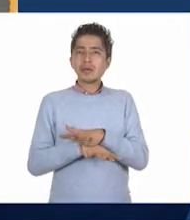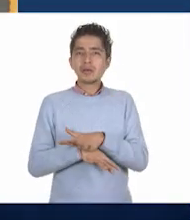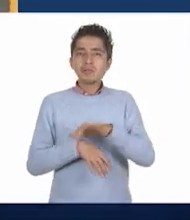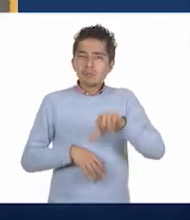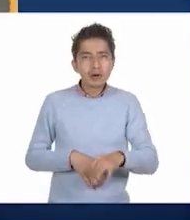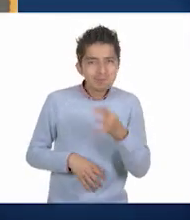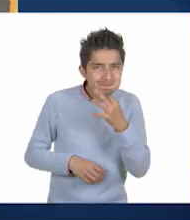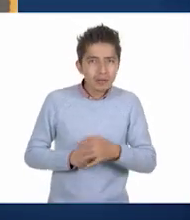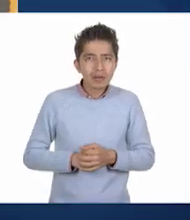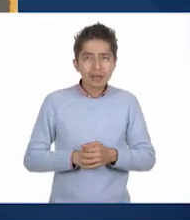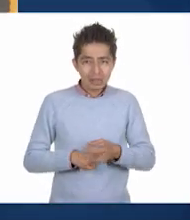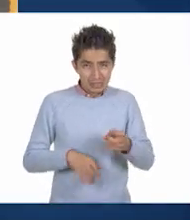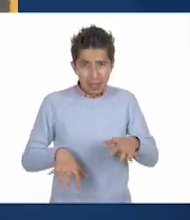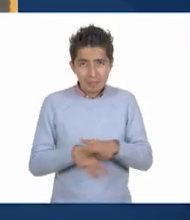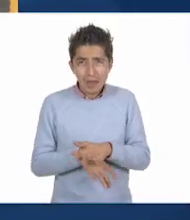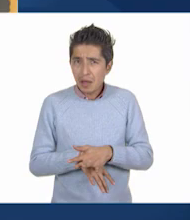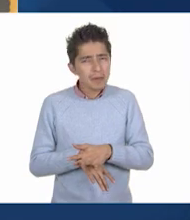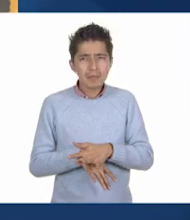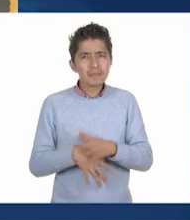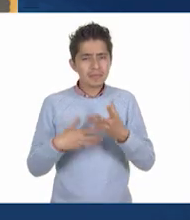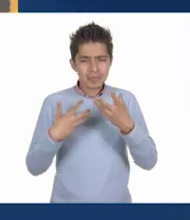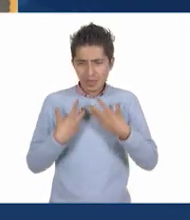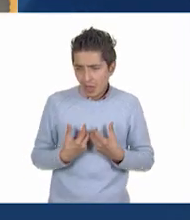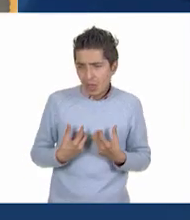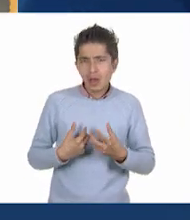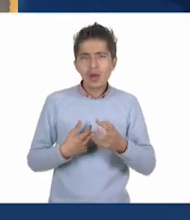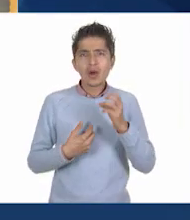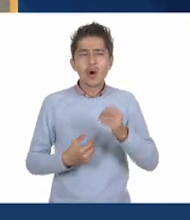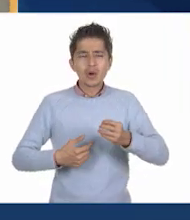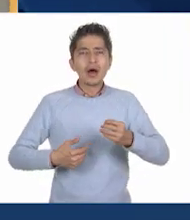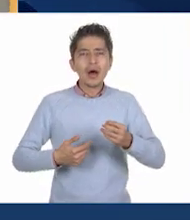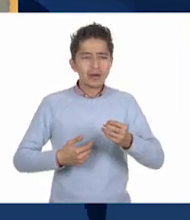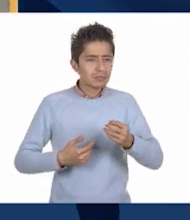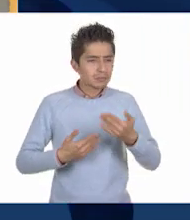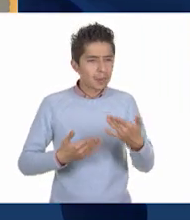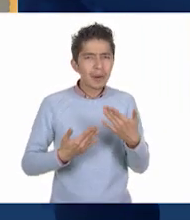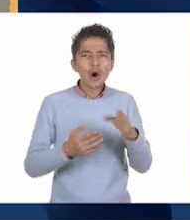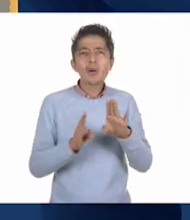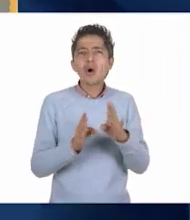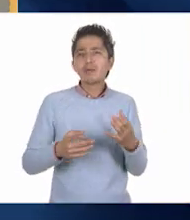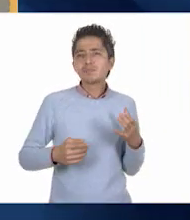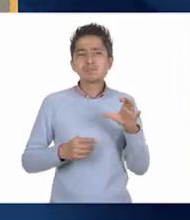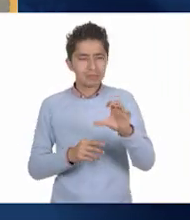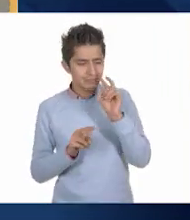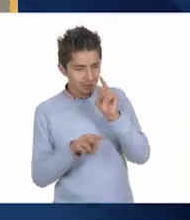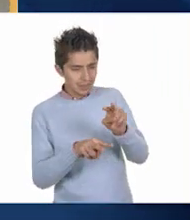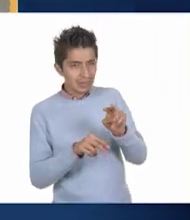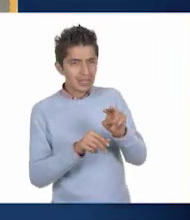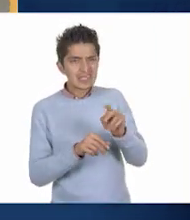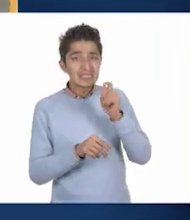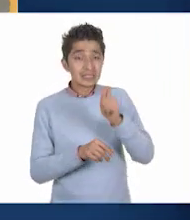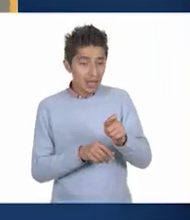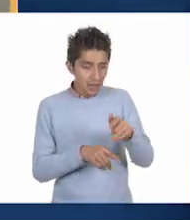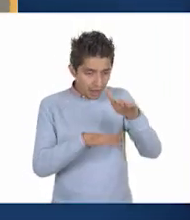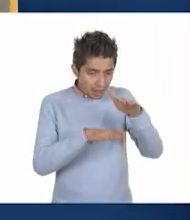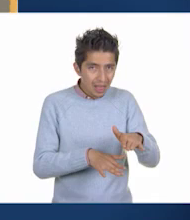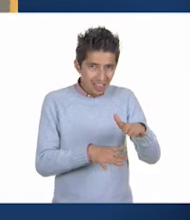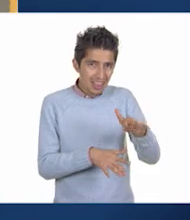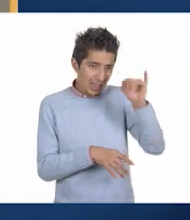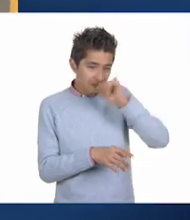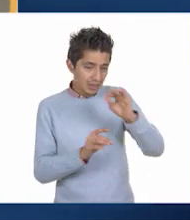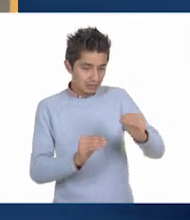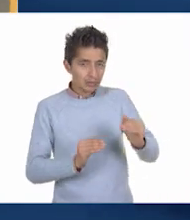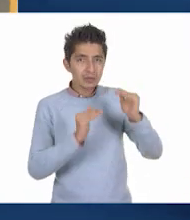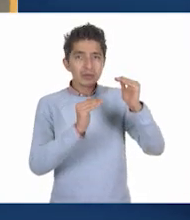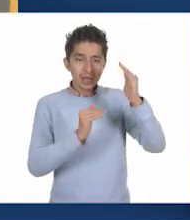mediante un trance, una crisis, una revelación. Hacerse caudillo siendo cabecilla